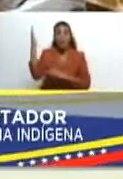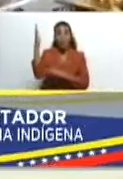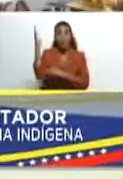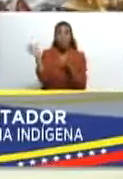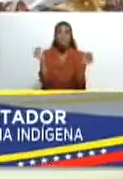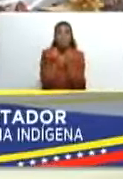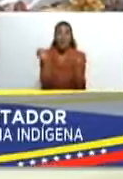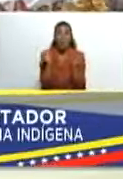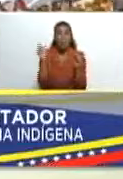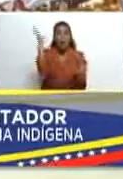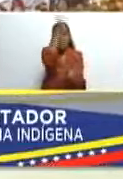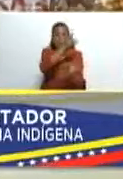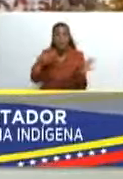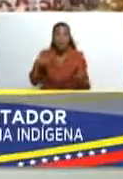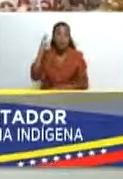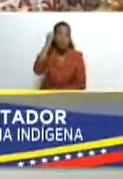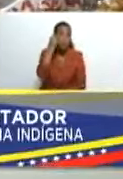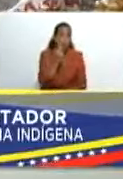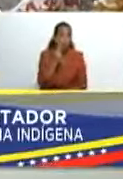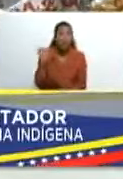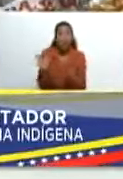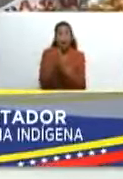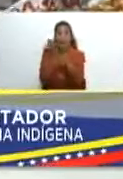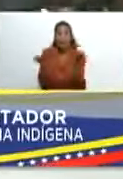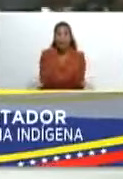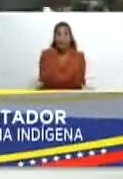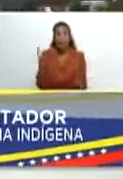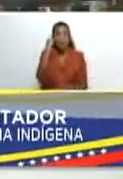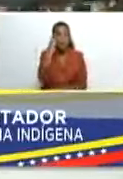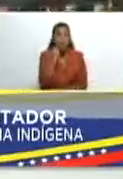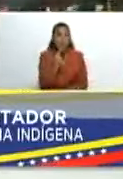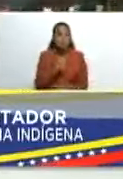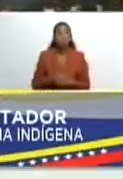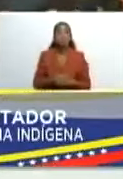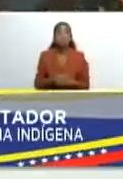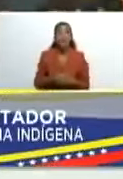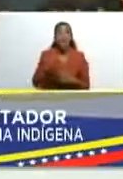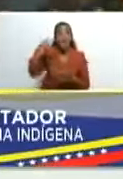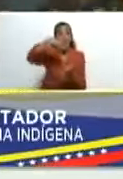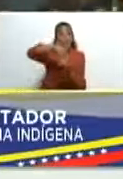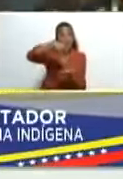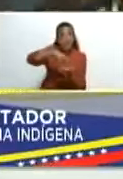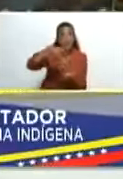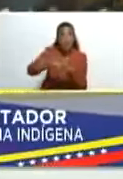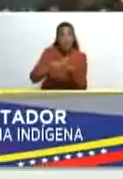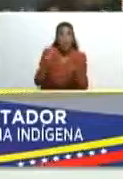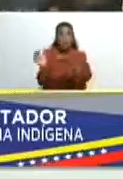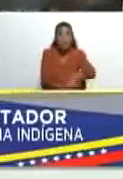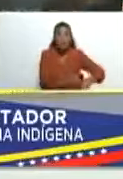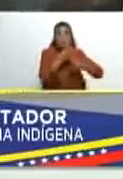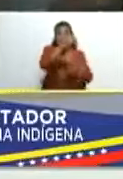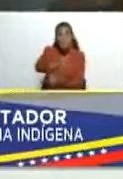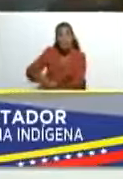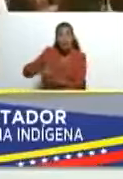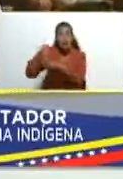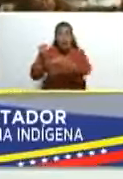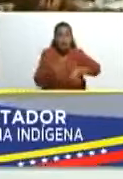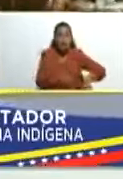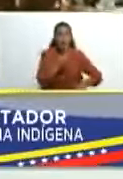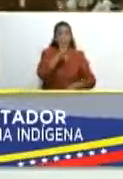Mérida, Amazonas, Sucre, Monagas, Apure, Bolívar, Carabobo, Delta Macuro.